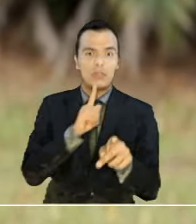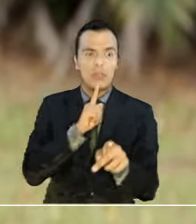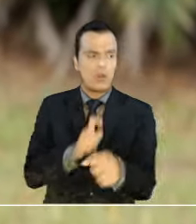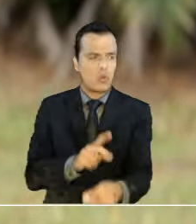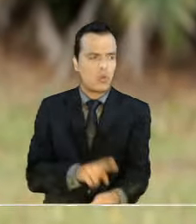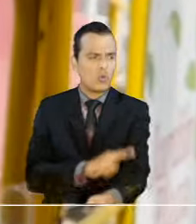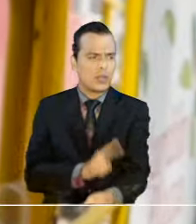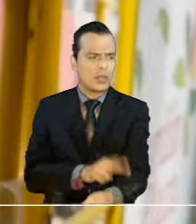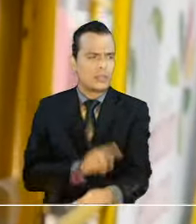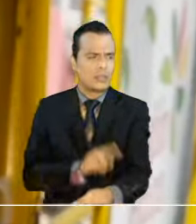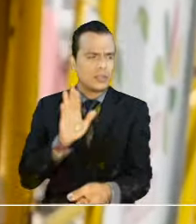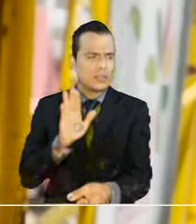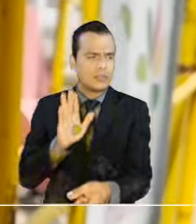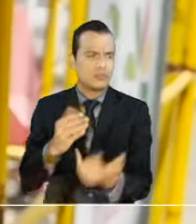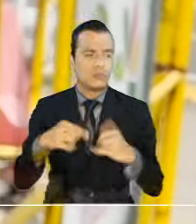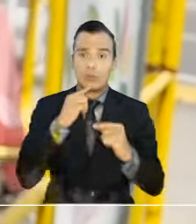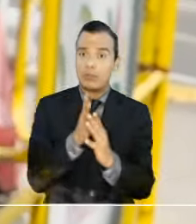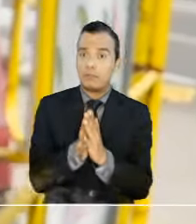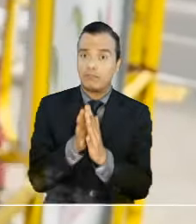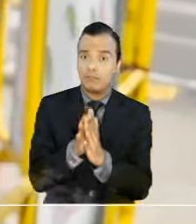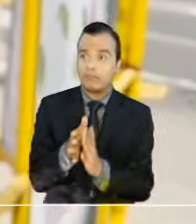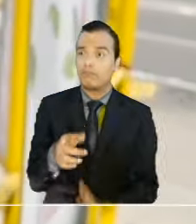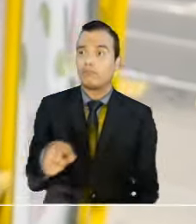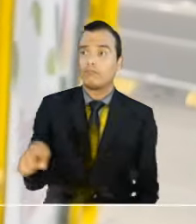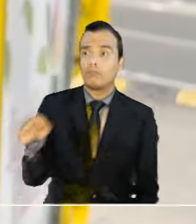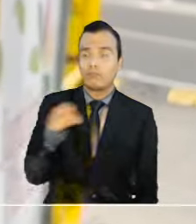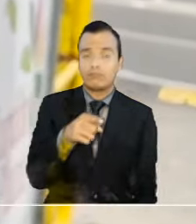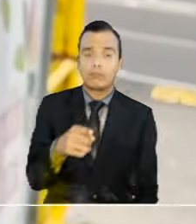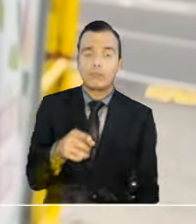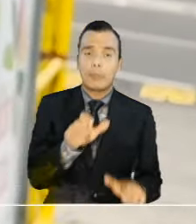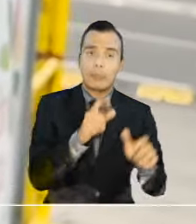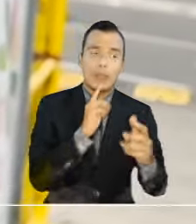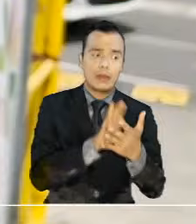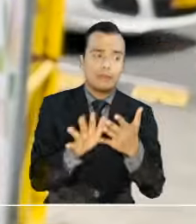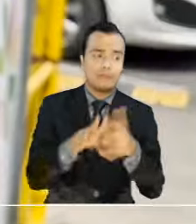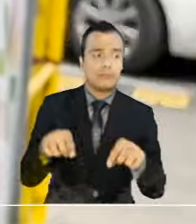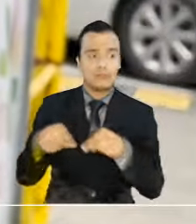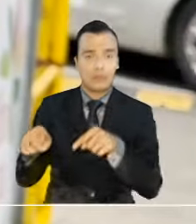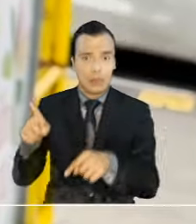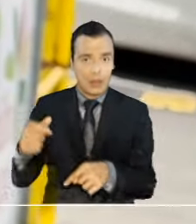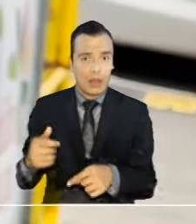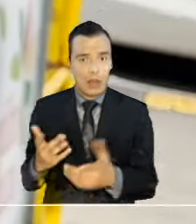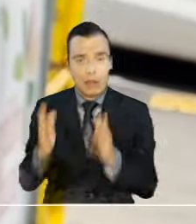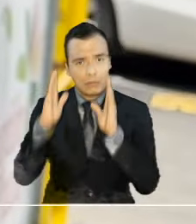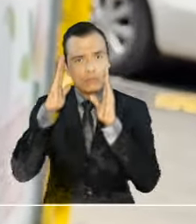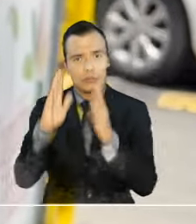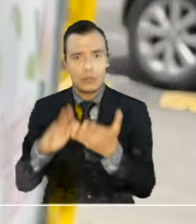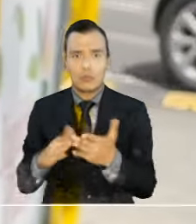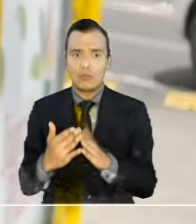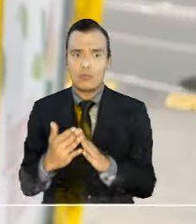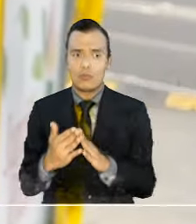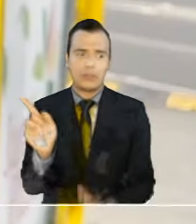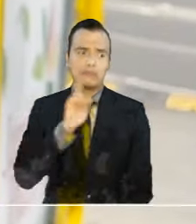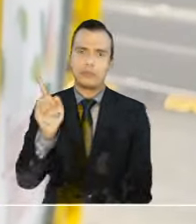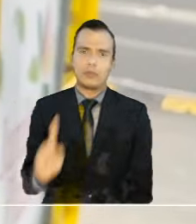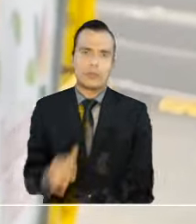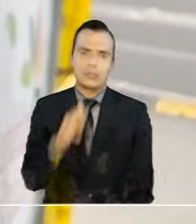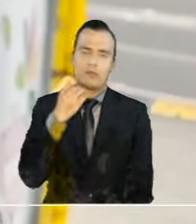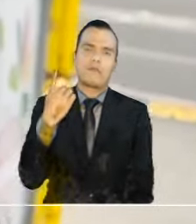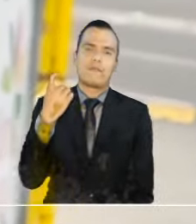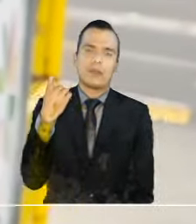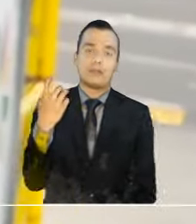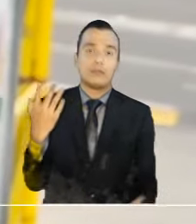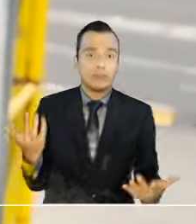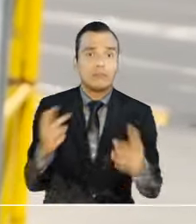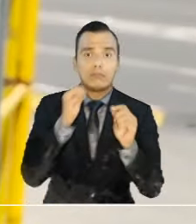comunidad. Yo pienso que la gente merece respeto por lo que es, porque somos seres humanos, no debemos recibir discriminación